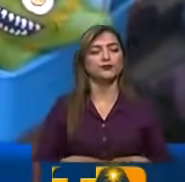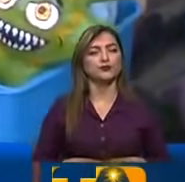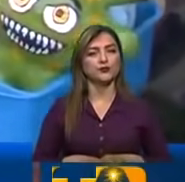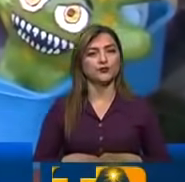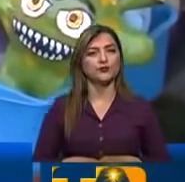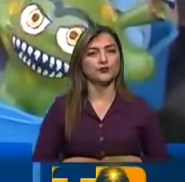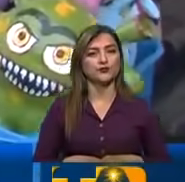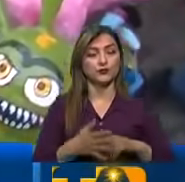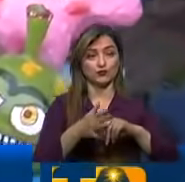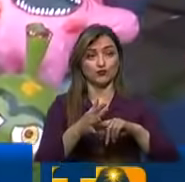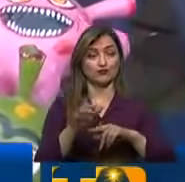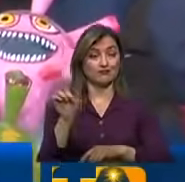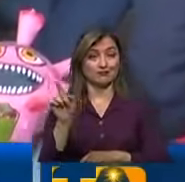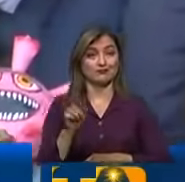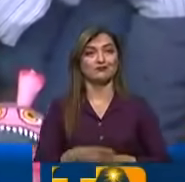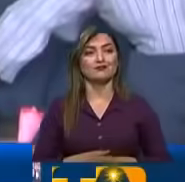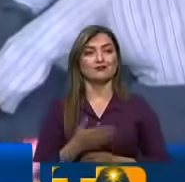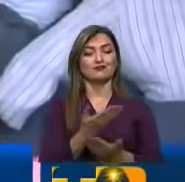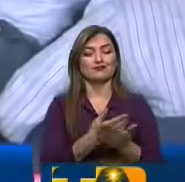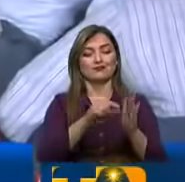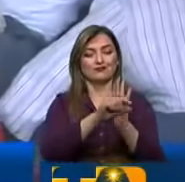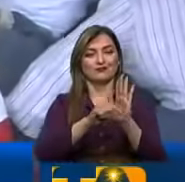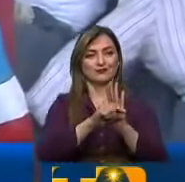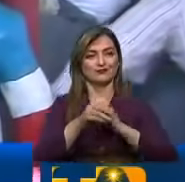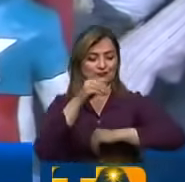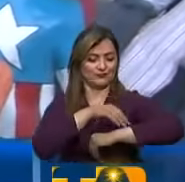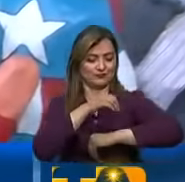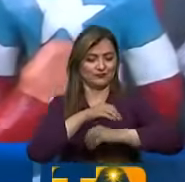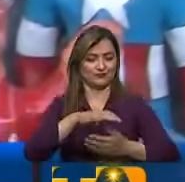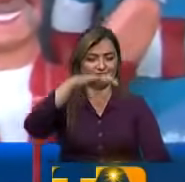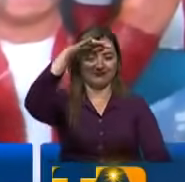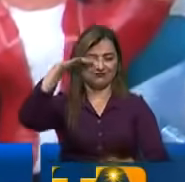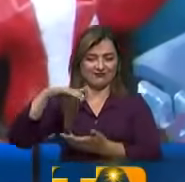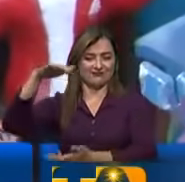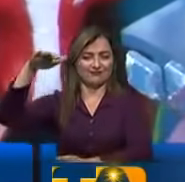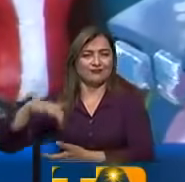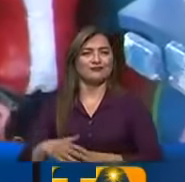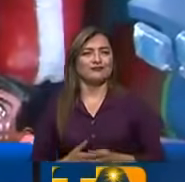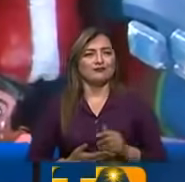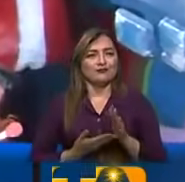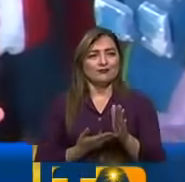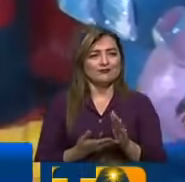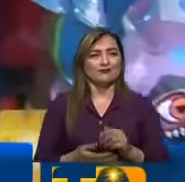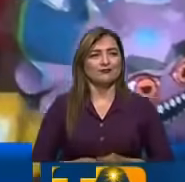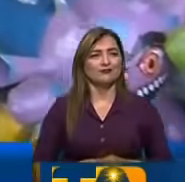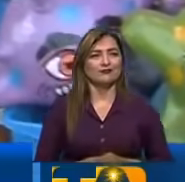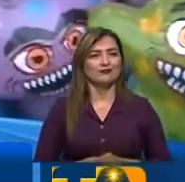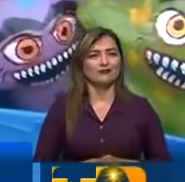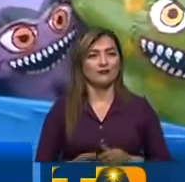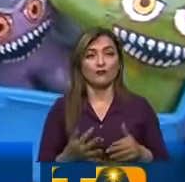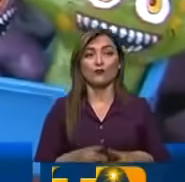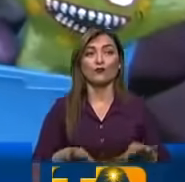observar, en una feria donde se ofertan monigotes de todos los tamaños y también modelos. Sin embargo, es